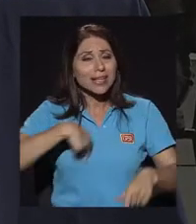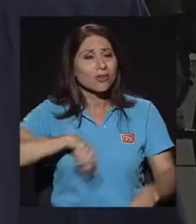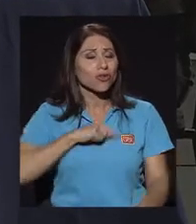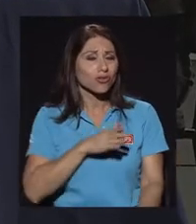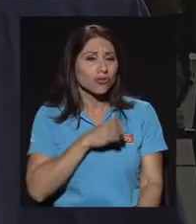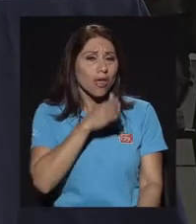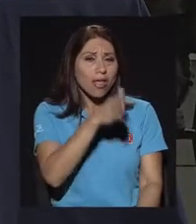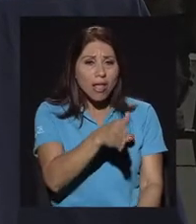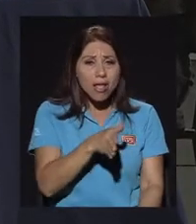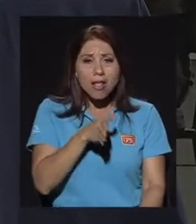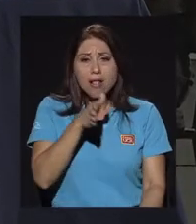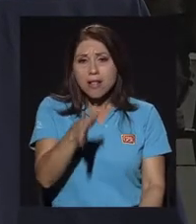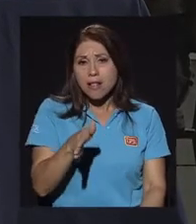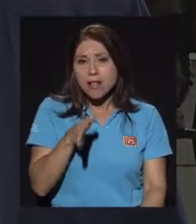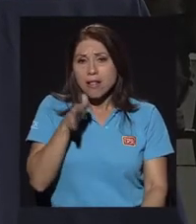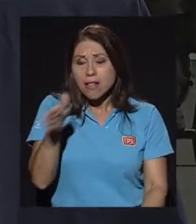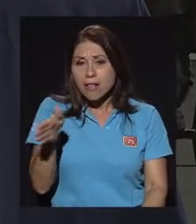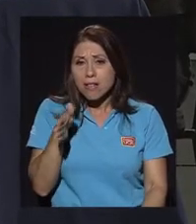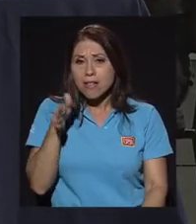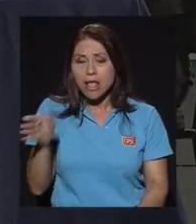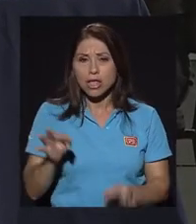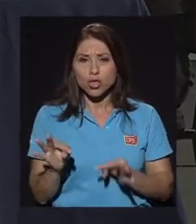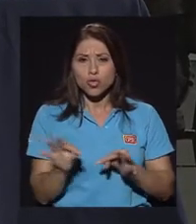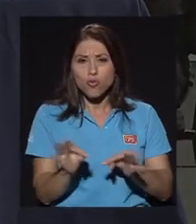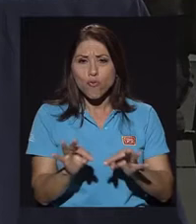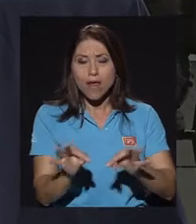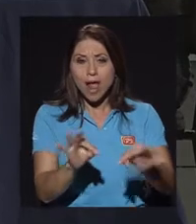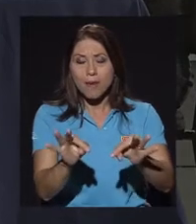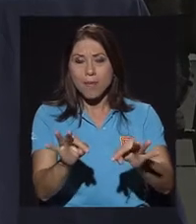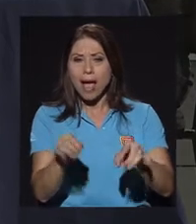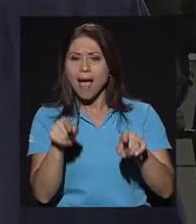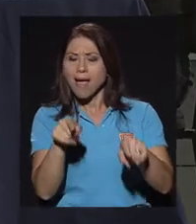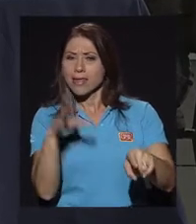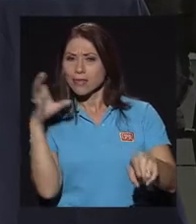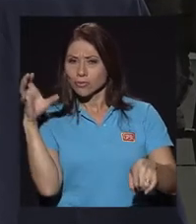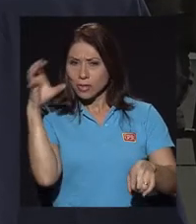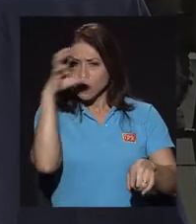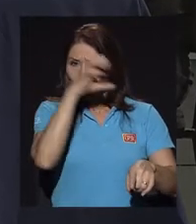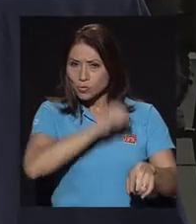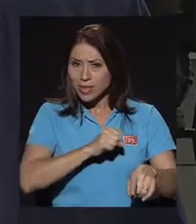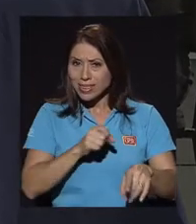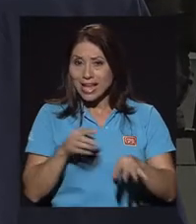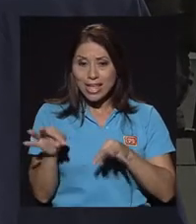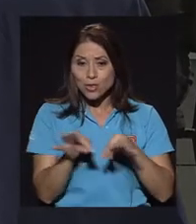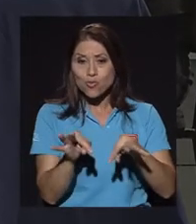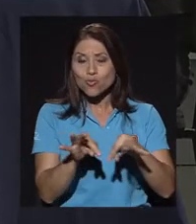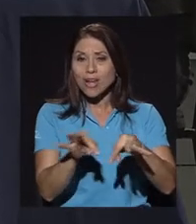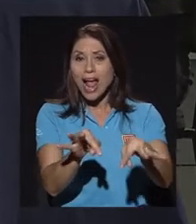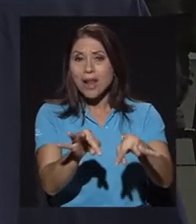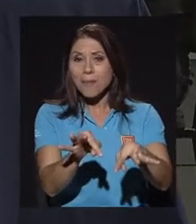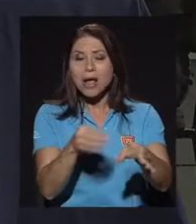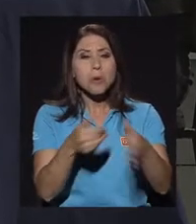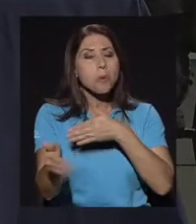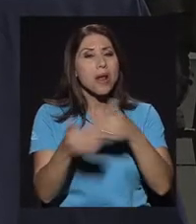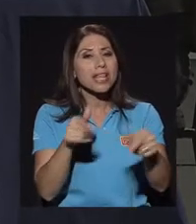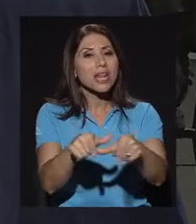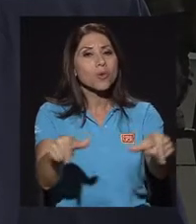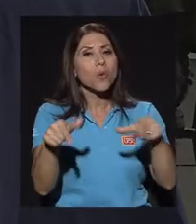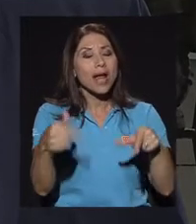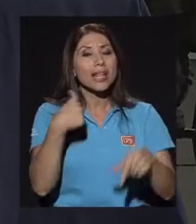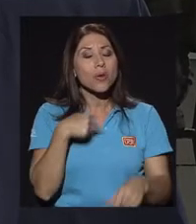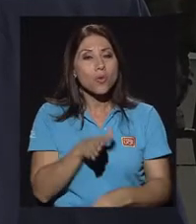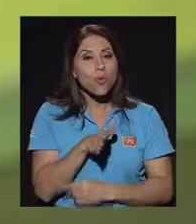haciendo a lo largo y ancho de Turrialba nos confirman que Turrialba no es la excepción. A donde uno vaya, hay una organización